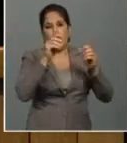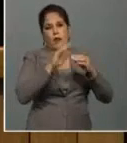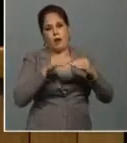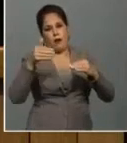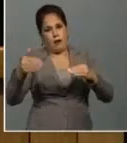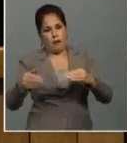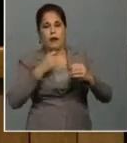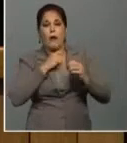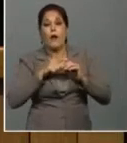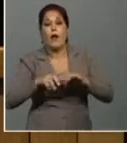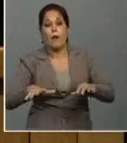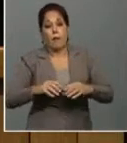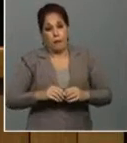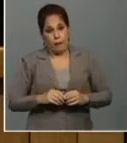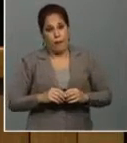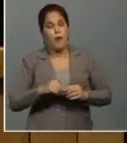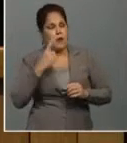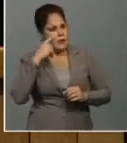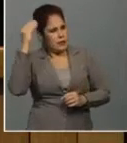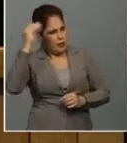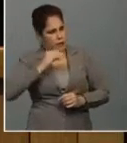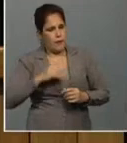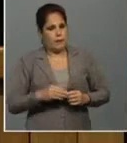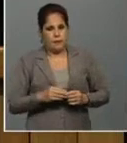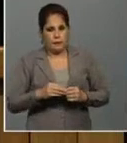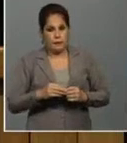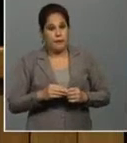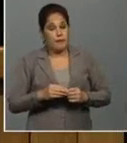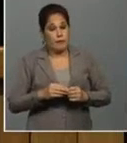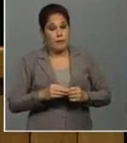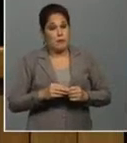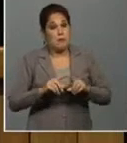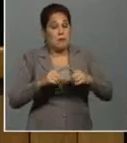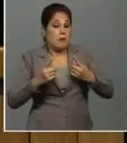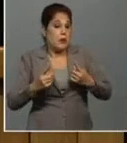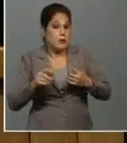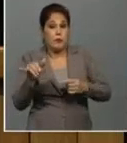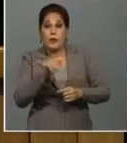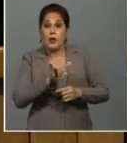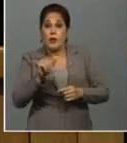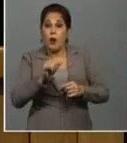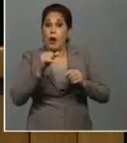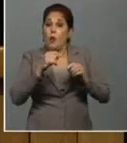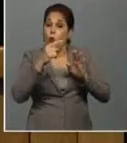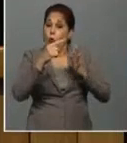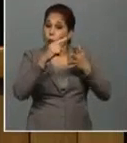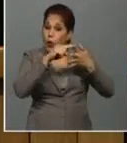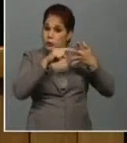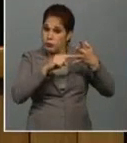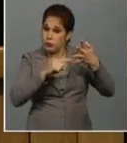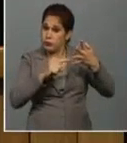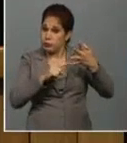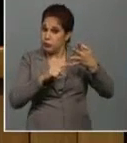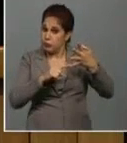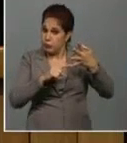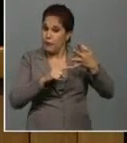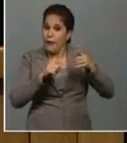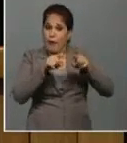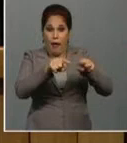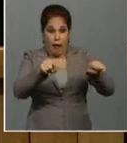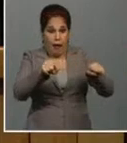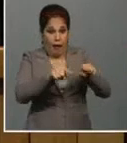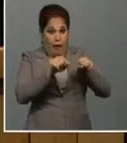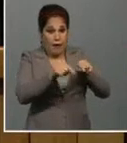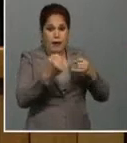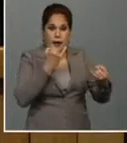los ejemplos son conocidos paradójicamente estas cuatro cuestiones constituyen áreas en